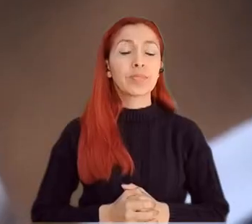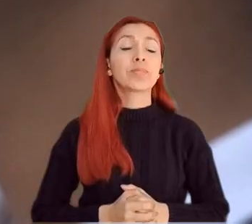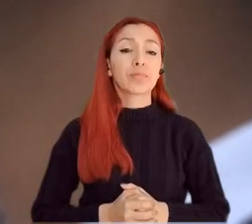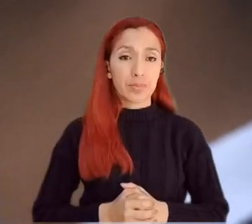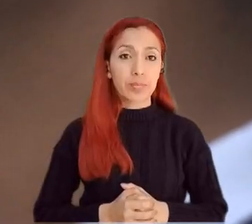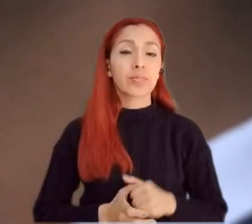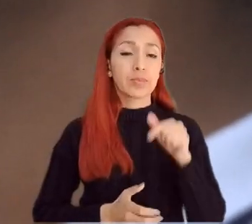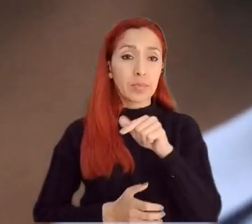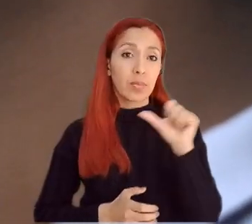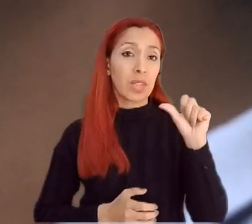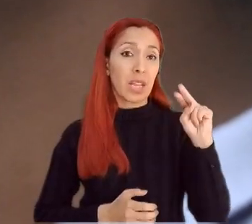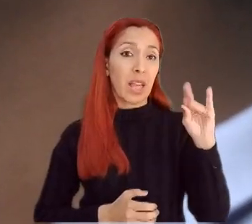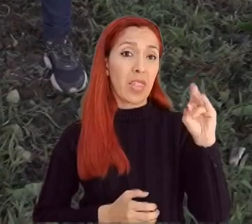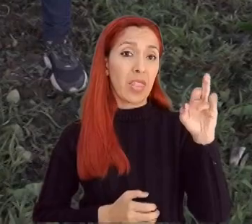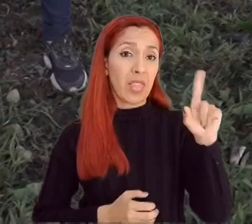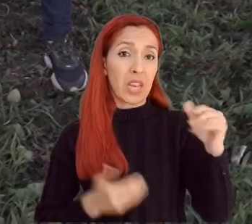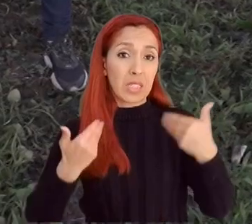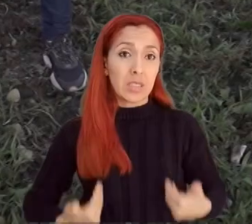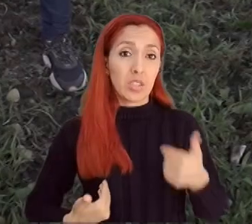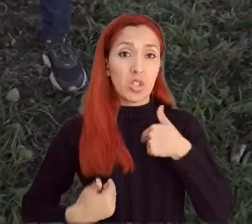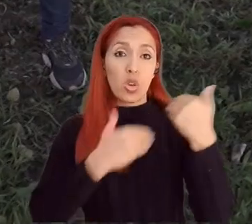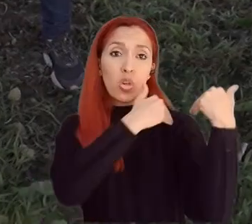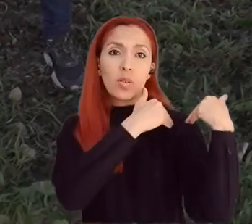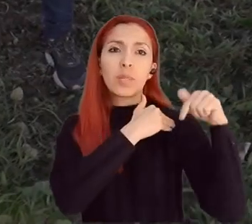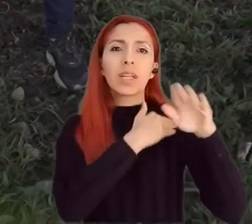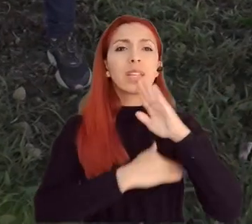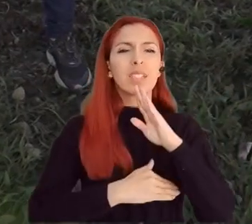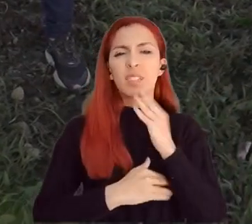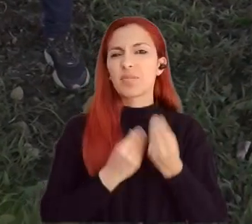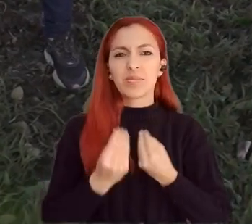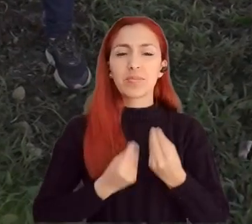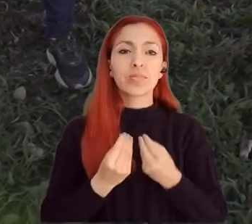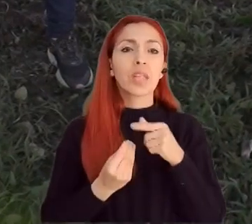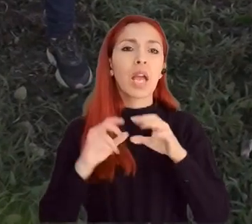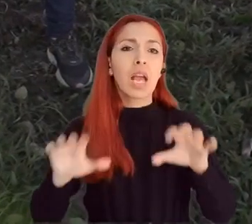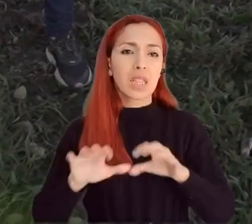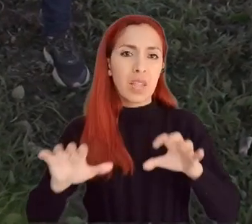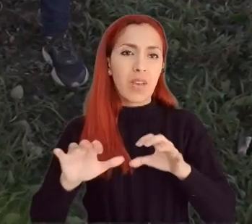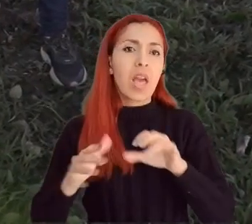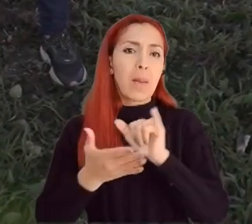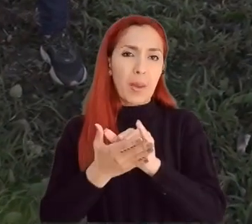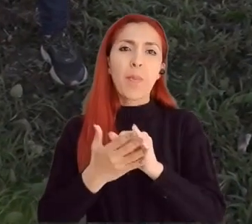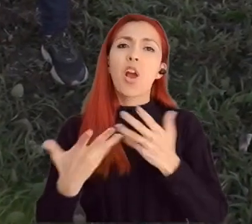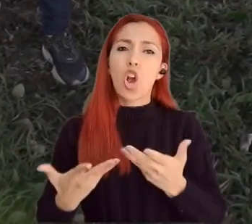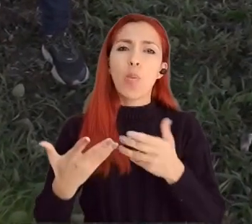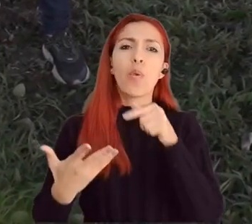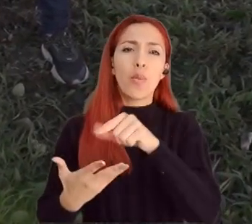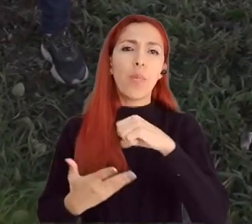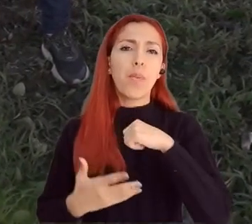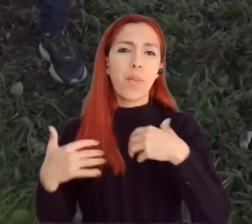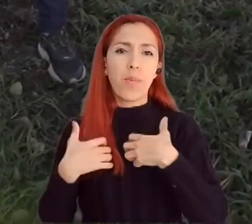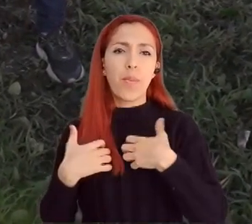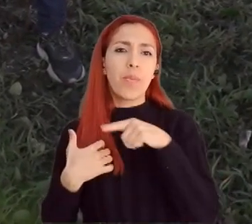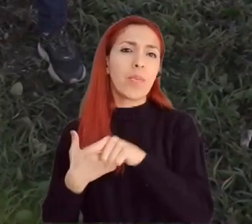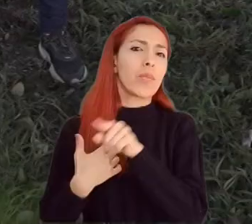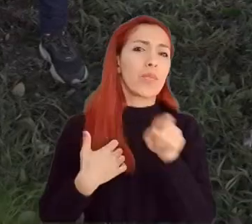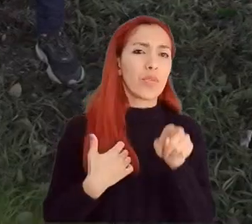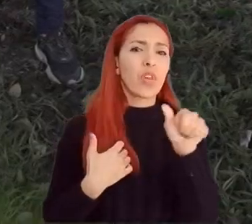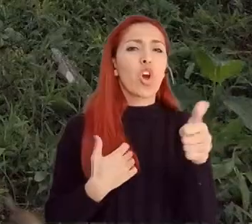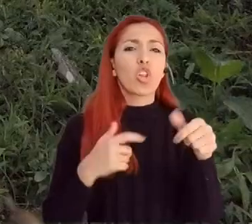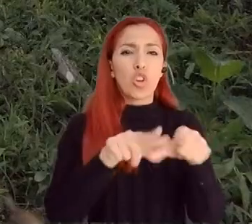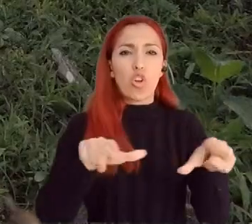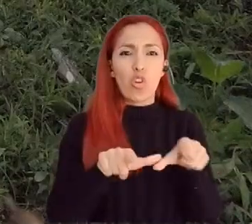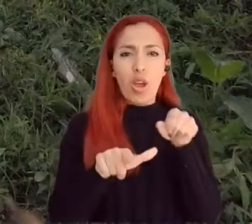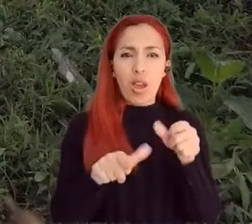Mi nombre es Andrés Camilo Campo Povea, soy encargado de despachar la actividad de interacción con búfalos del Hotel Amazonas